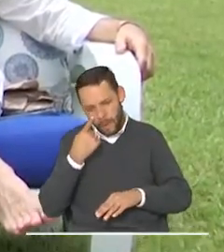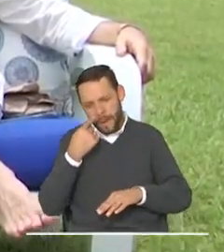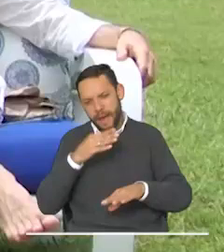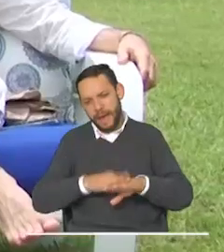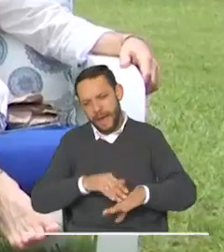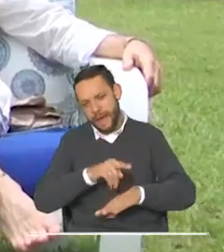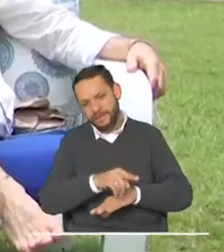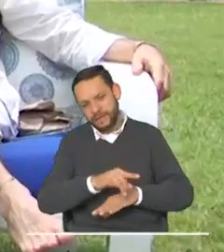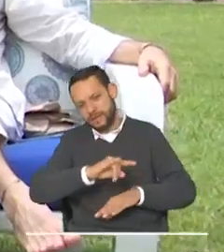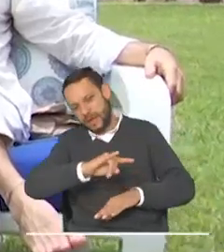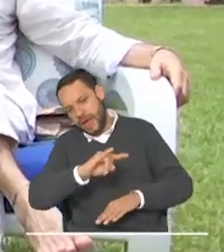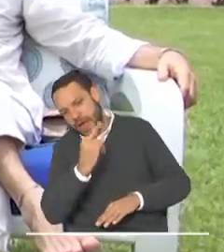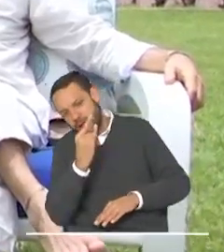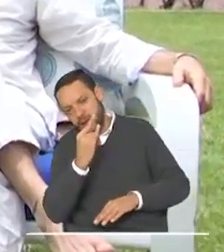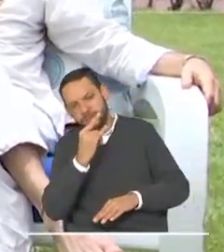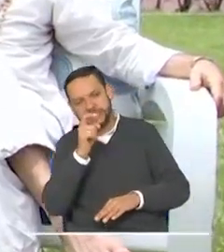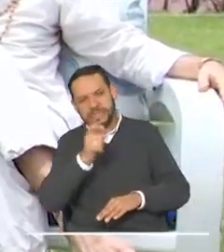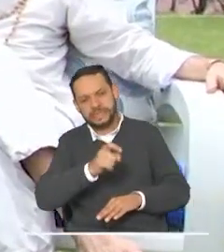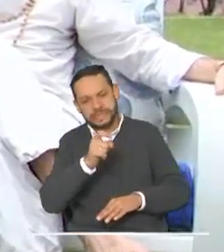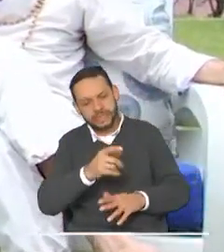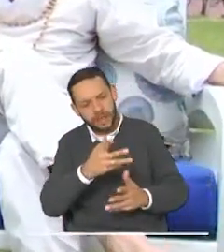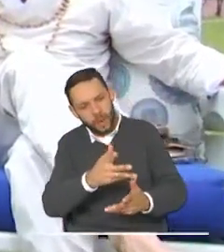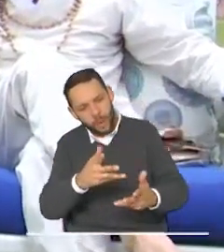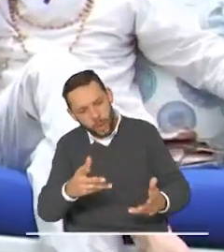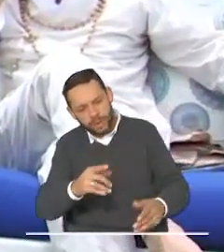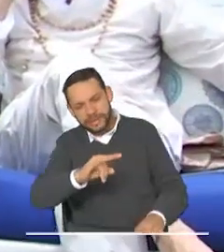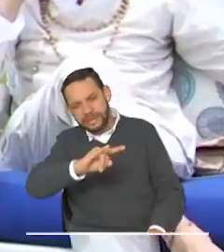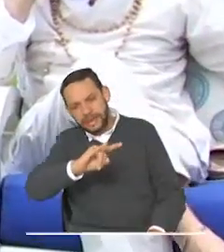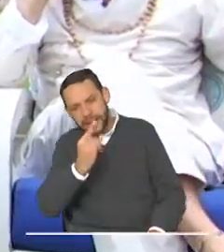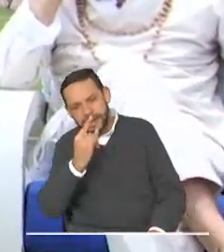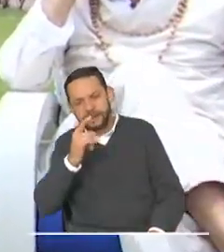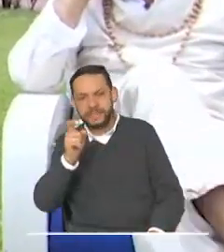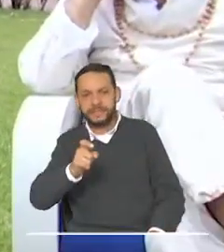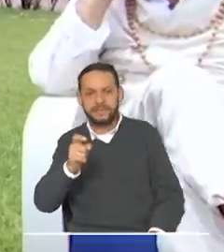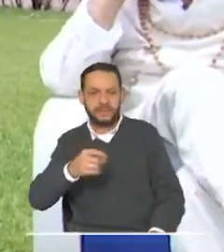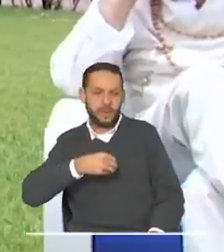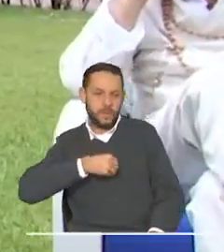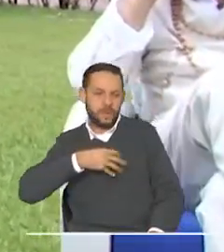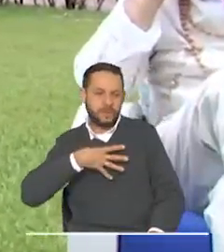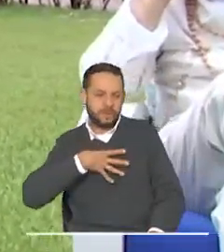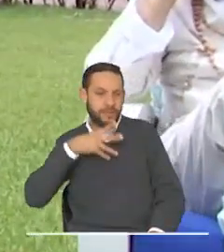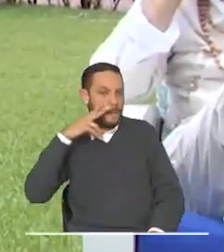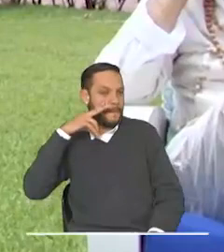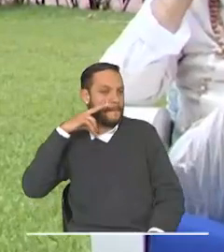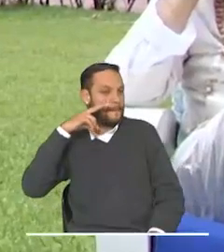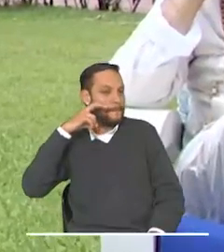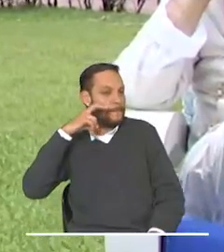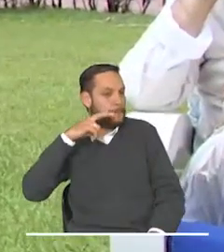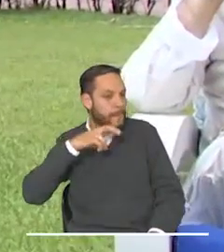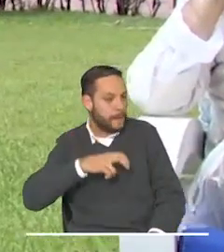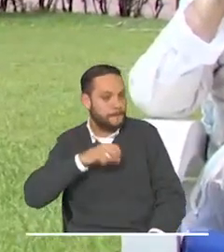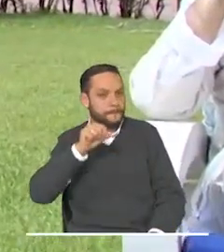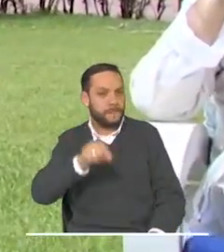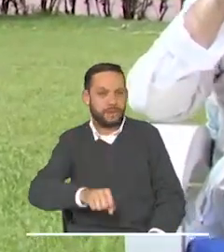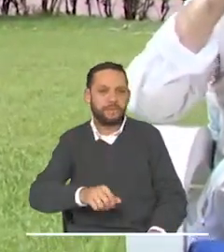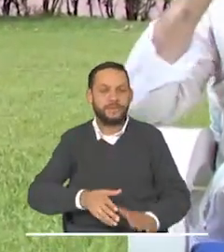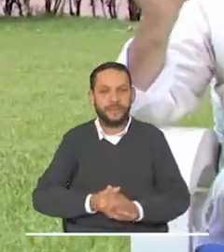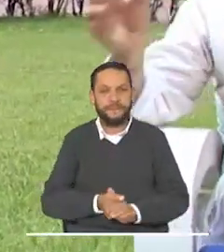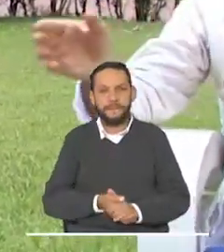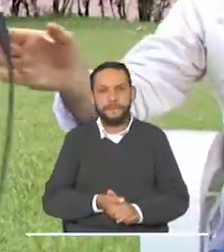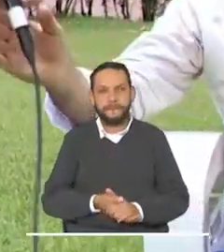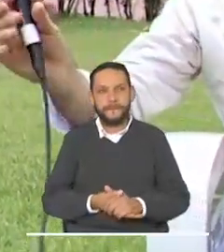algo sucede en usted obsérvelo es necesario que de la oportunidad de observarlo y que su contexto lo observe eso es fundamental